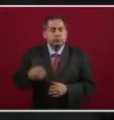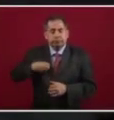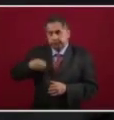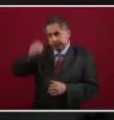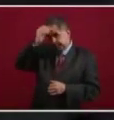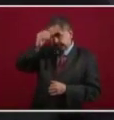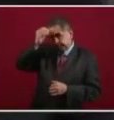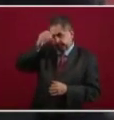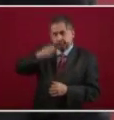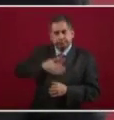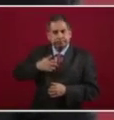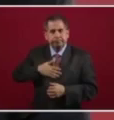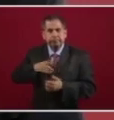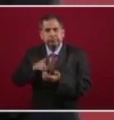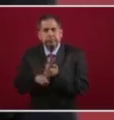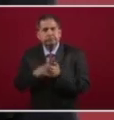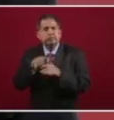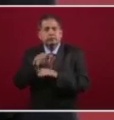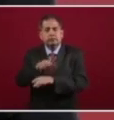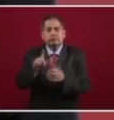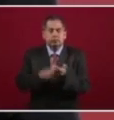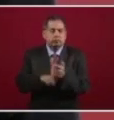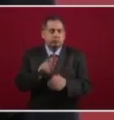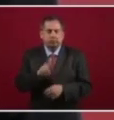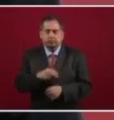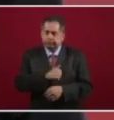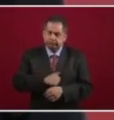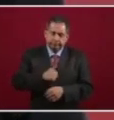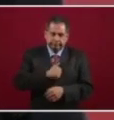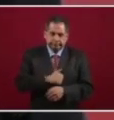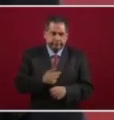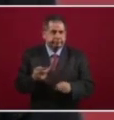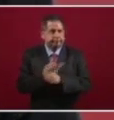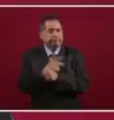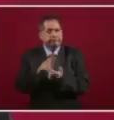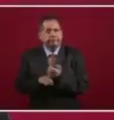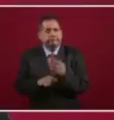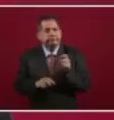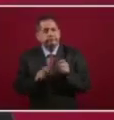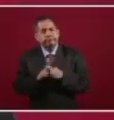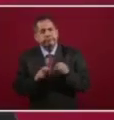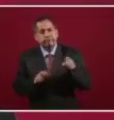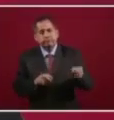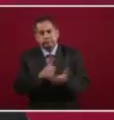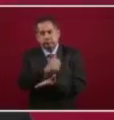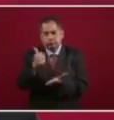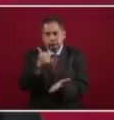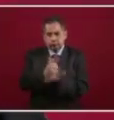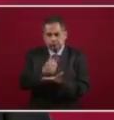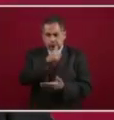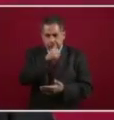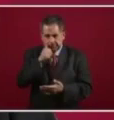opinamos acerca de los lamentables hechos en Ciudad Juárez,